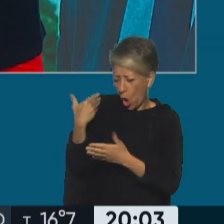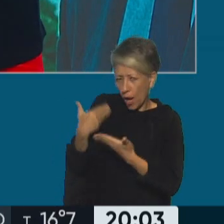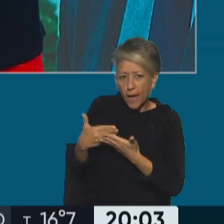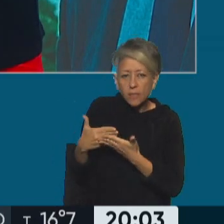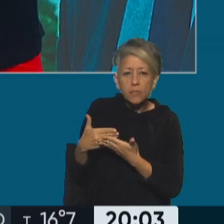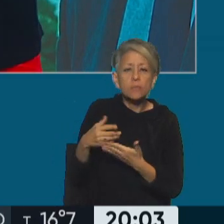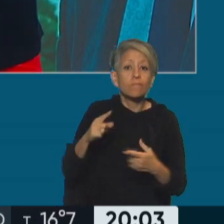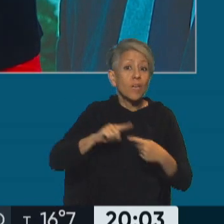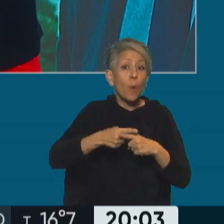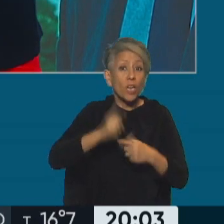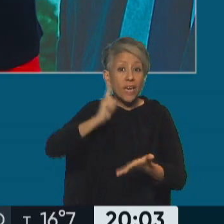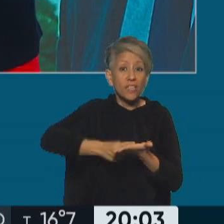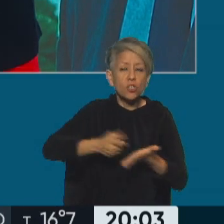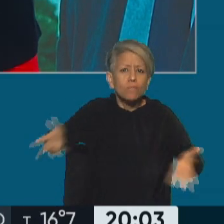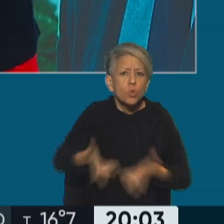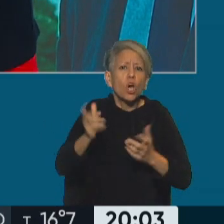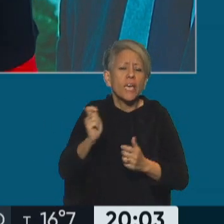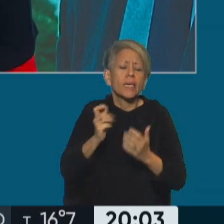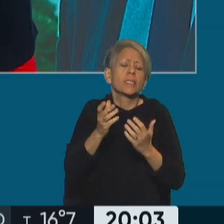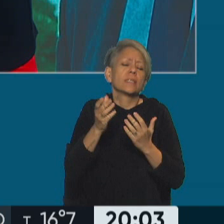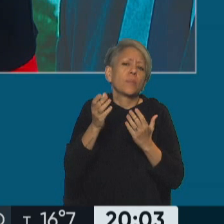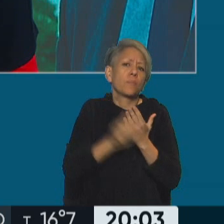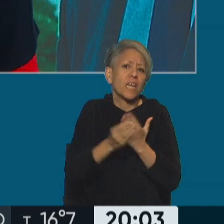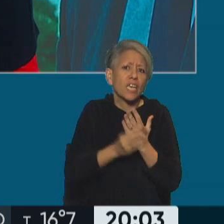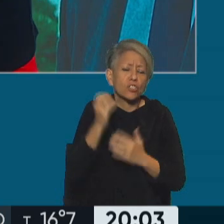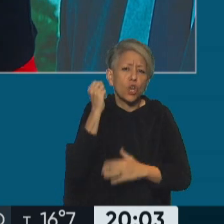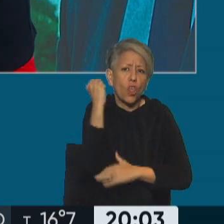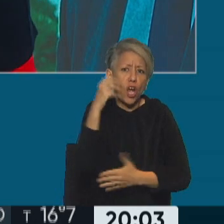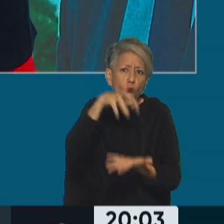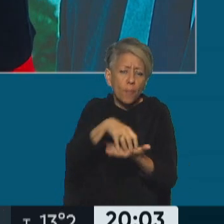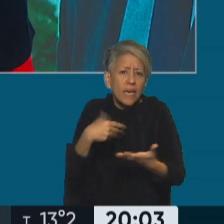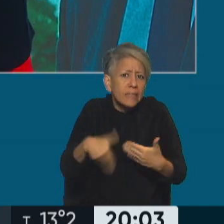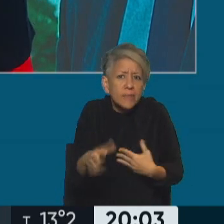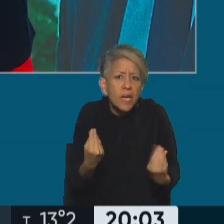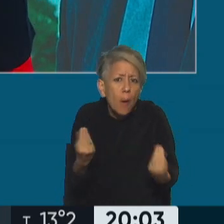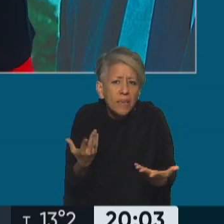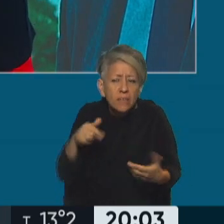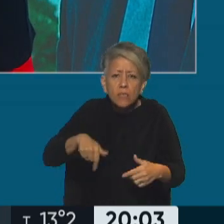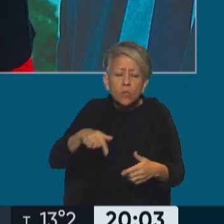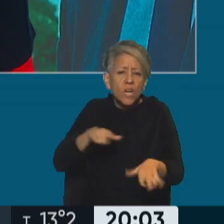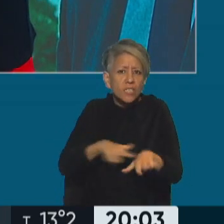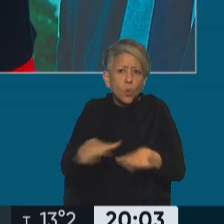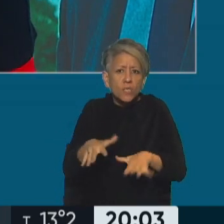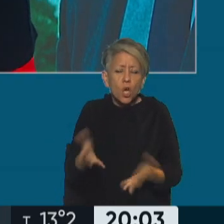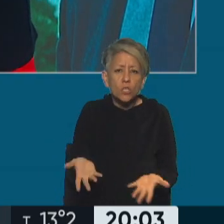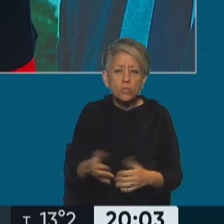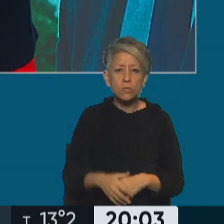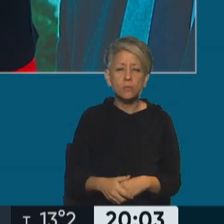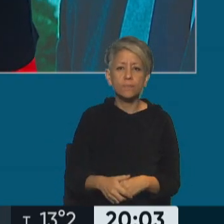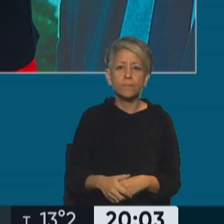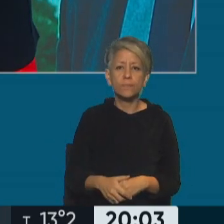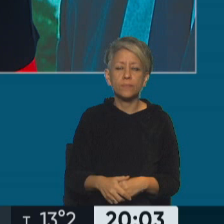finalmente fue impulsada por el Ministerio de Economía. ¿Qué pasará, entre otras cosas, a nivel doméstico con esta medida? Bueno, a